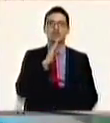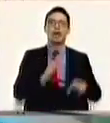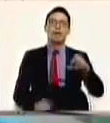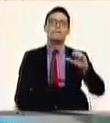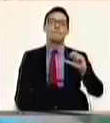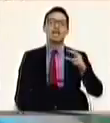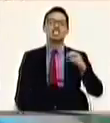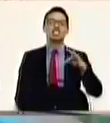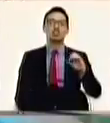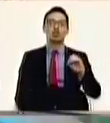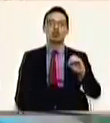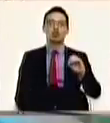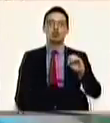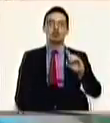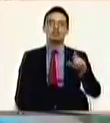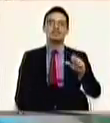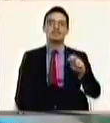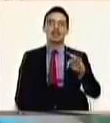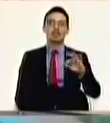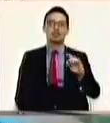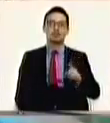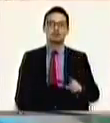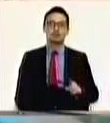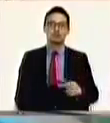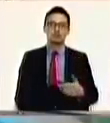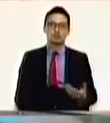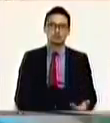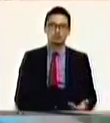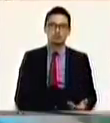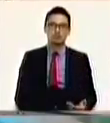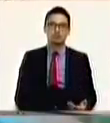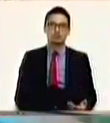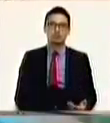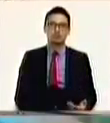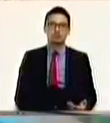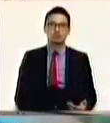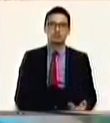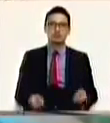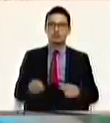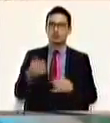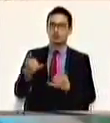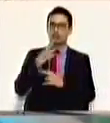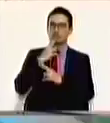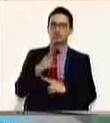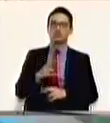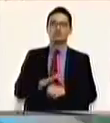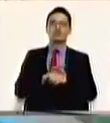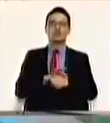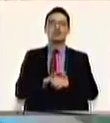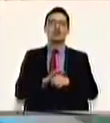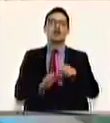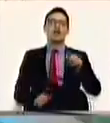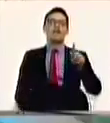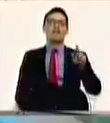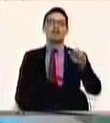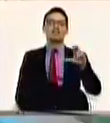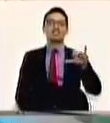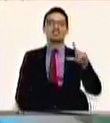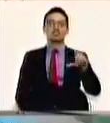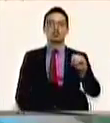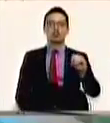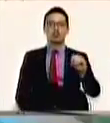Santos. Y claro, el día de hoy ha respondido el doctor Francisco Chantos diciendo que sí, que no acumula más de una